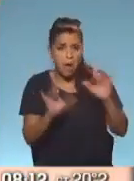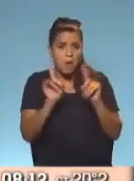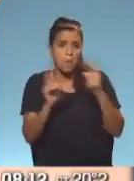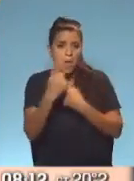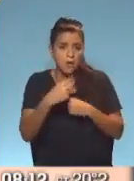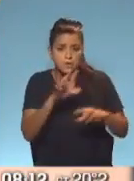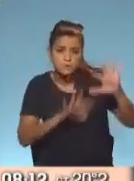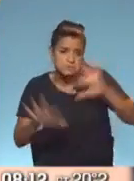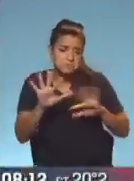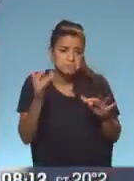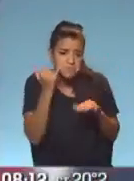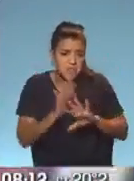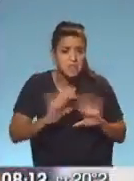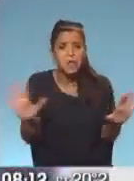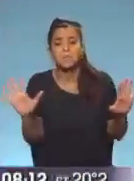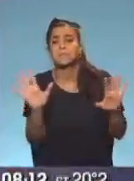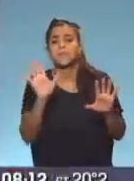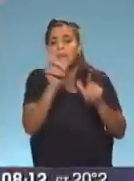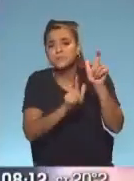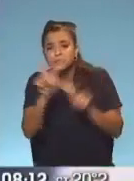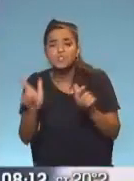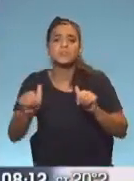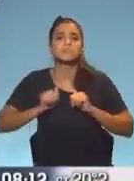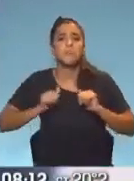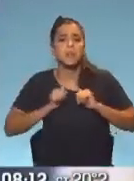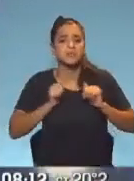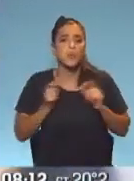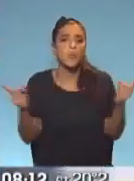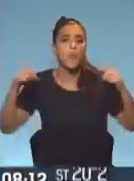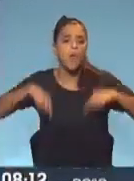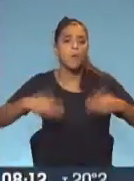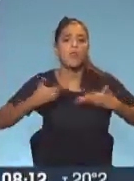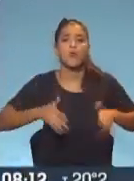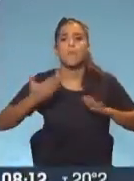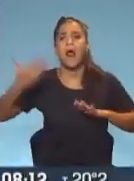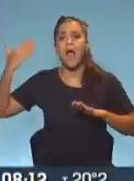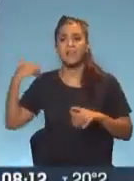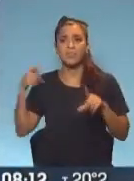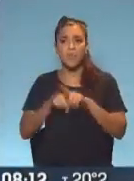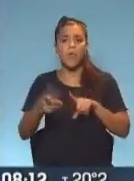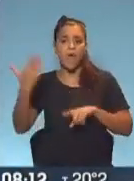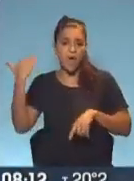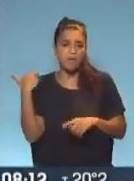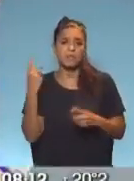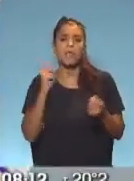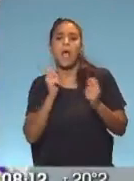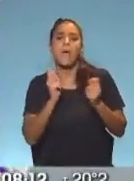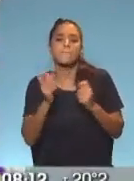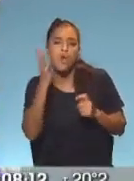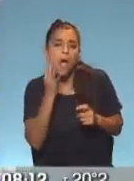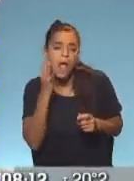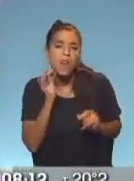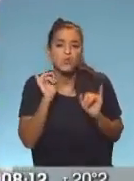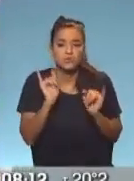cosas y todo el mundo está esperando que vuelva a la normalidad anterior, volvamos con algunas modificaciones